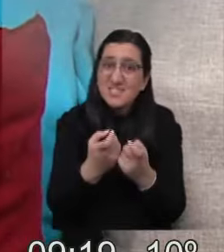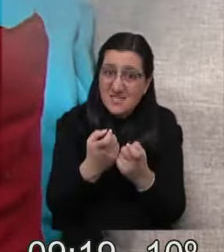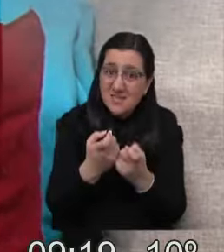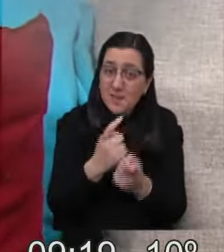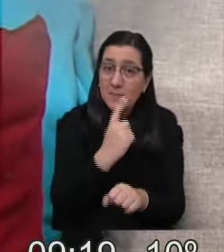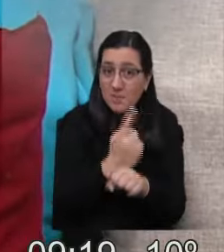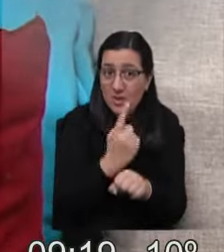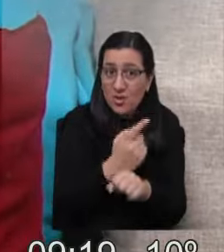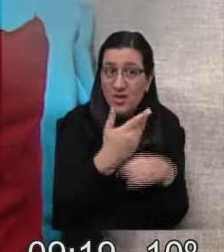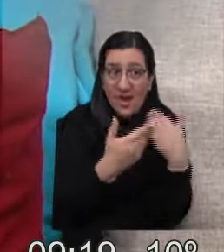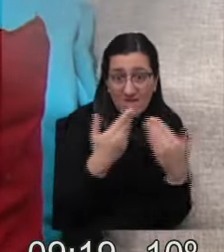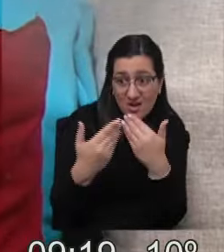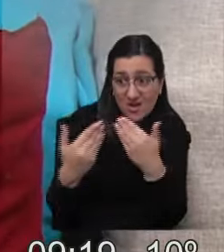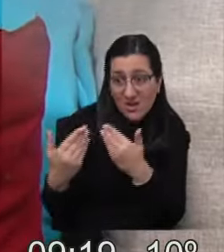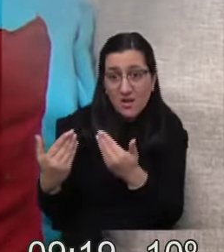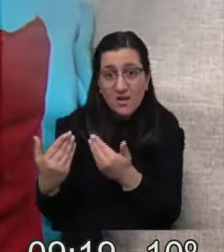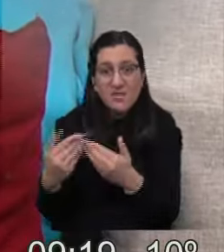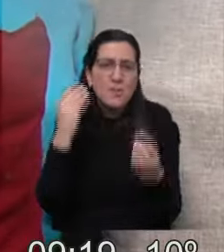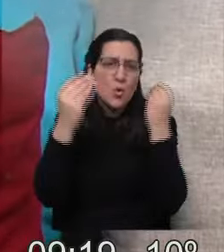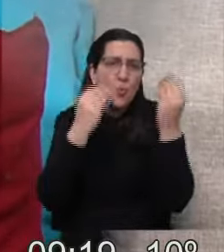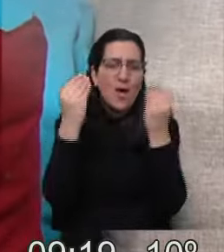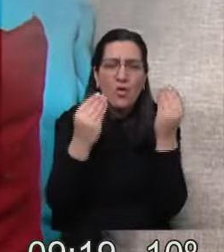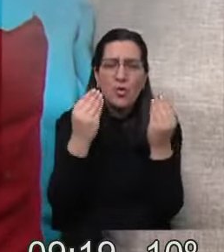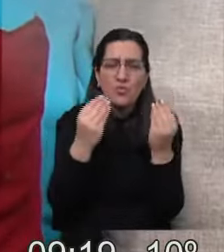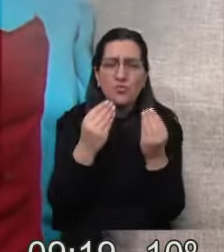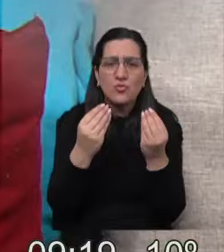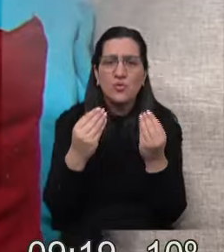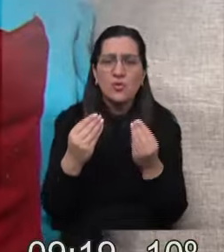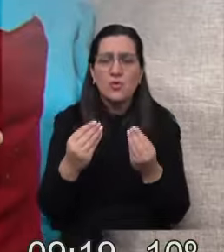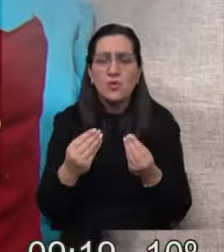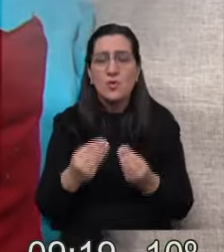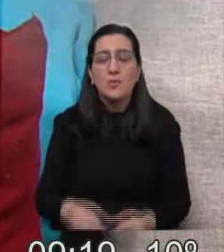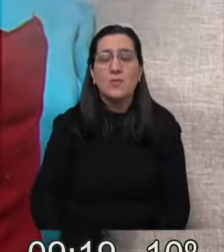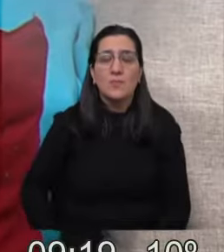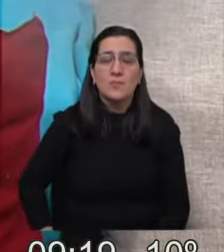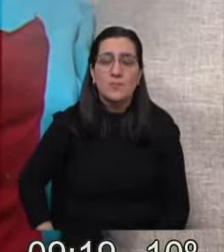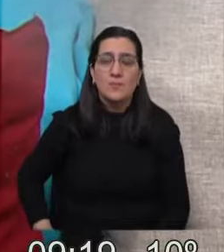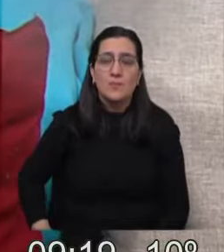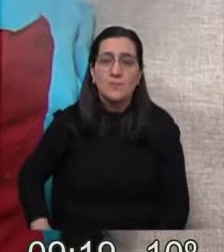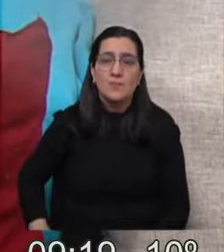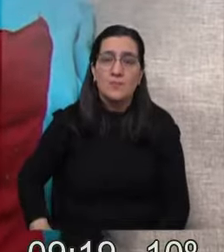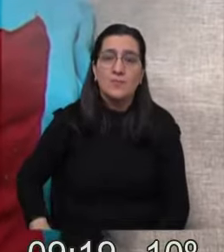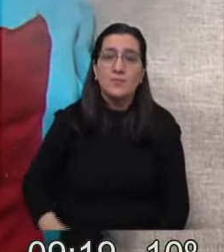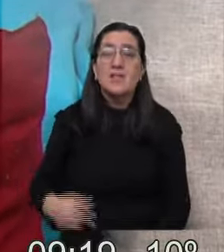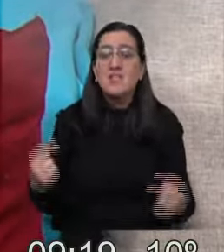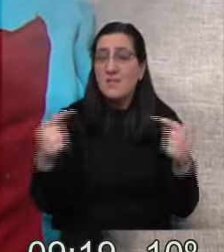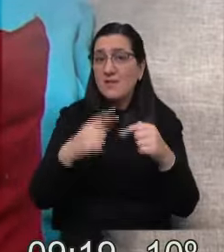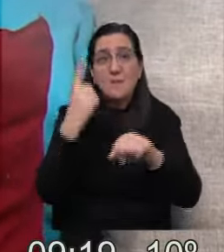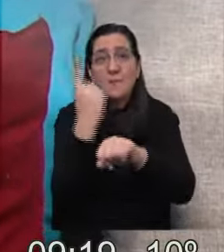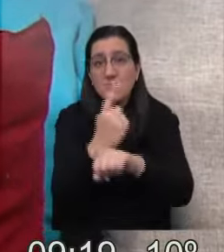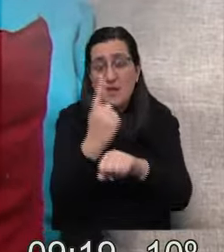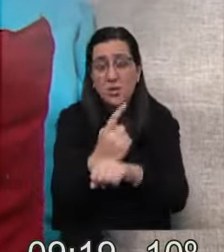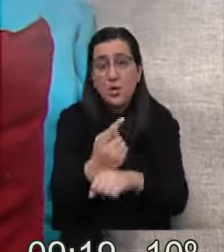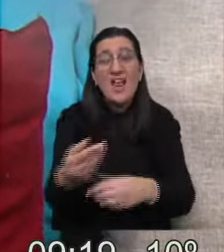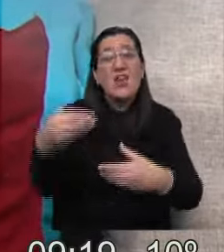población, para la ciudadanía, esa que están tan preocupados de que nos lleguen lo que va a suceder? Que se debata primero a la interna